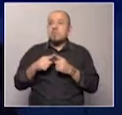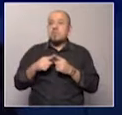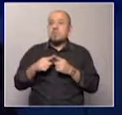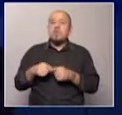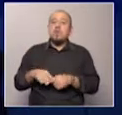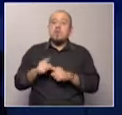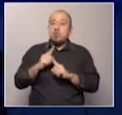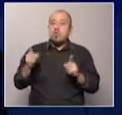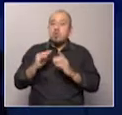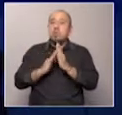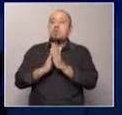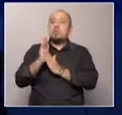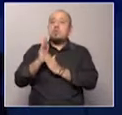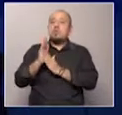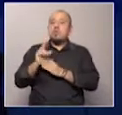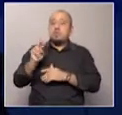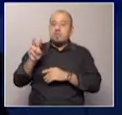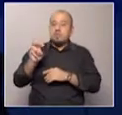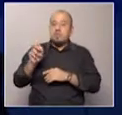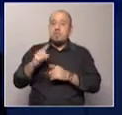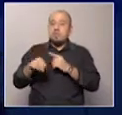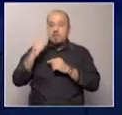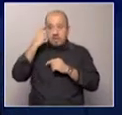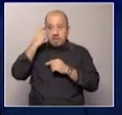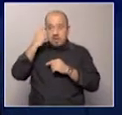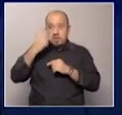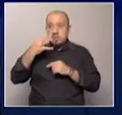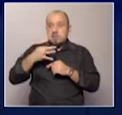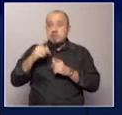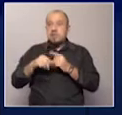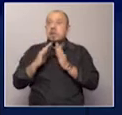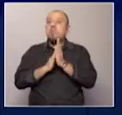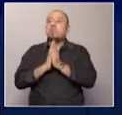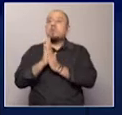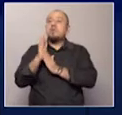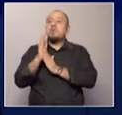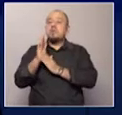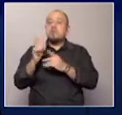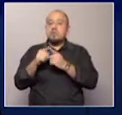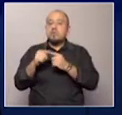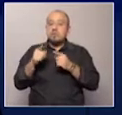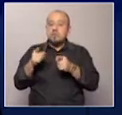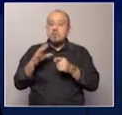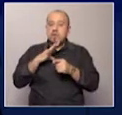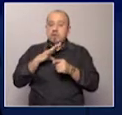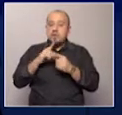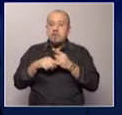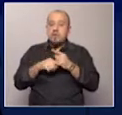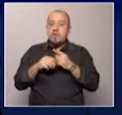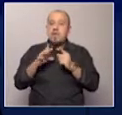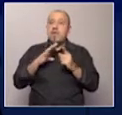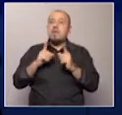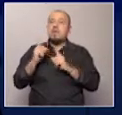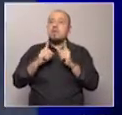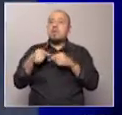no aumentaba la parte en verde la de muy buenas experiencias ha aumentado la de la zona intermedia donde todavía son insuficientes pero hay algunas